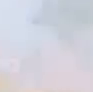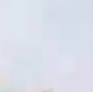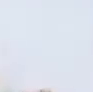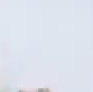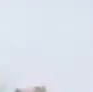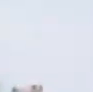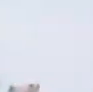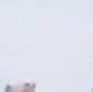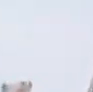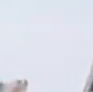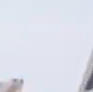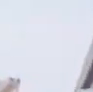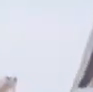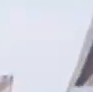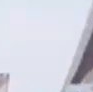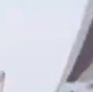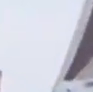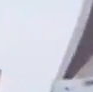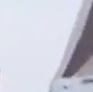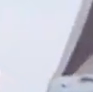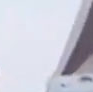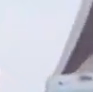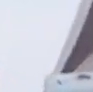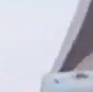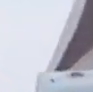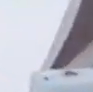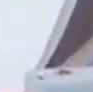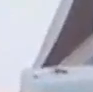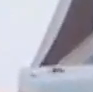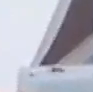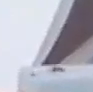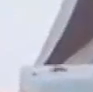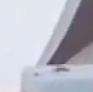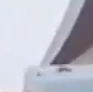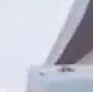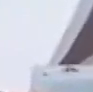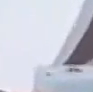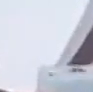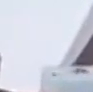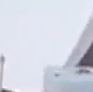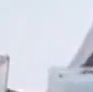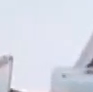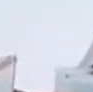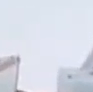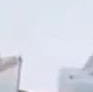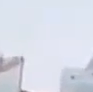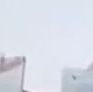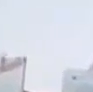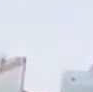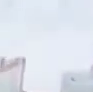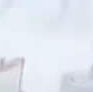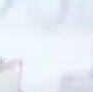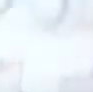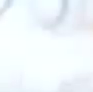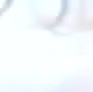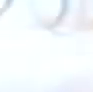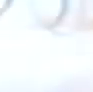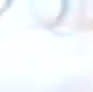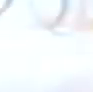histórica acerca de la vida y obra y legado de nuestros procesos constitucional de la